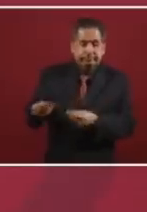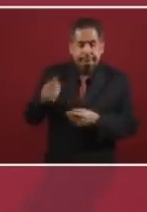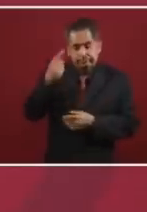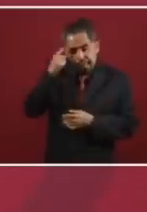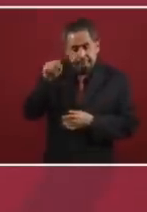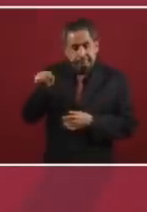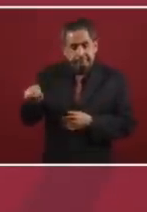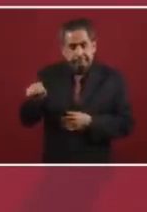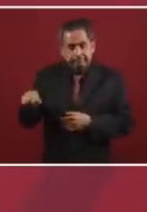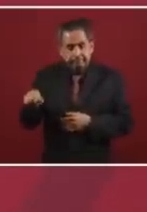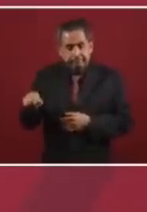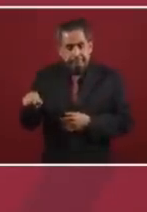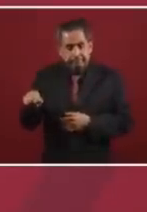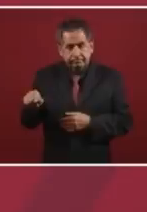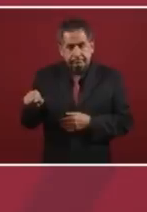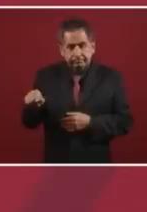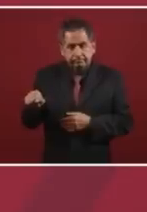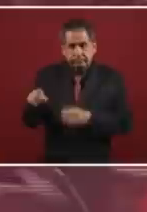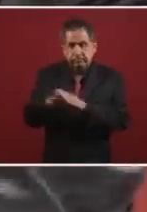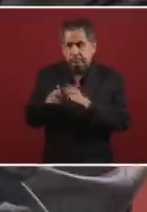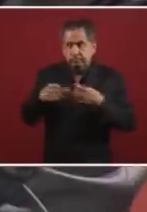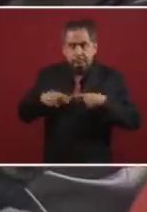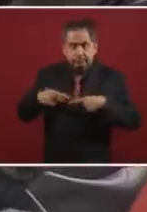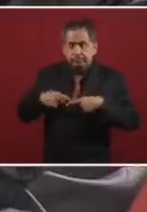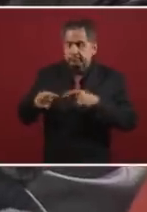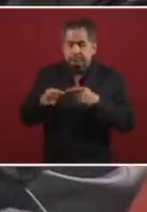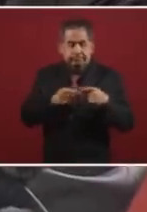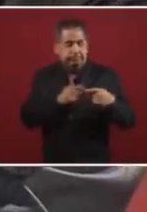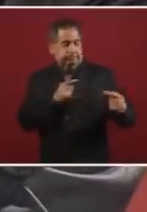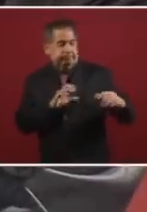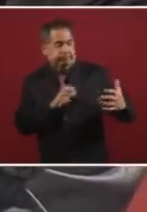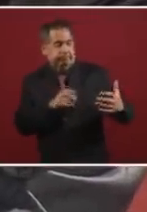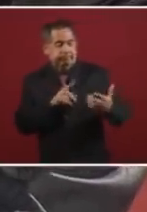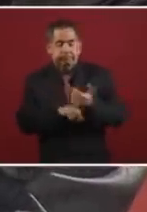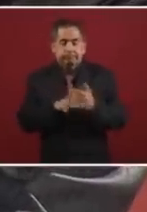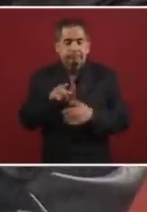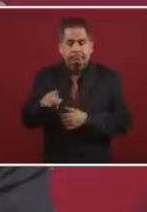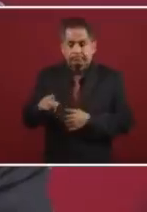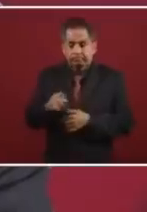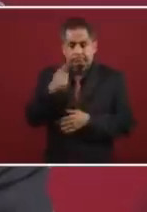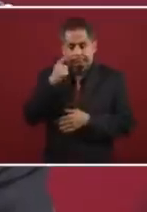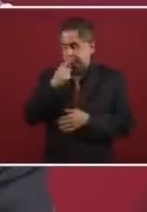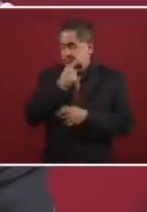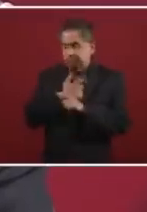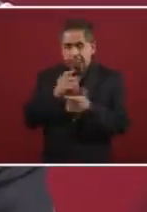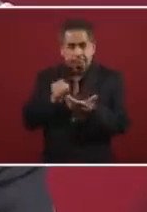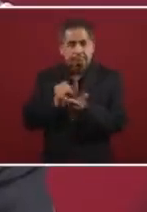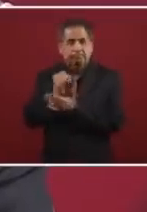a los opositores son actos democráticos